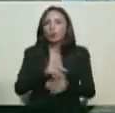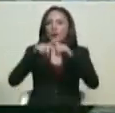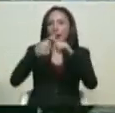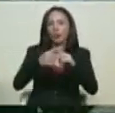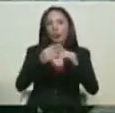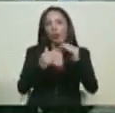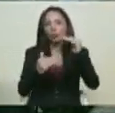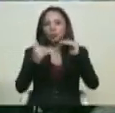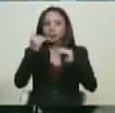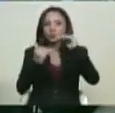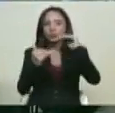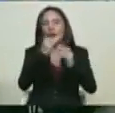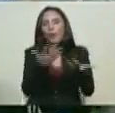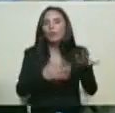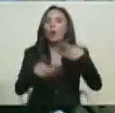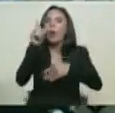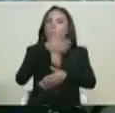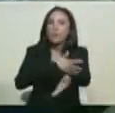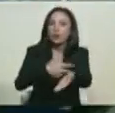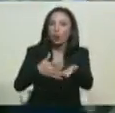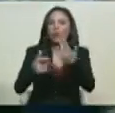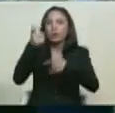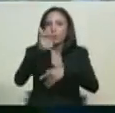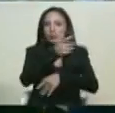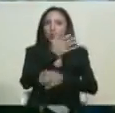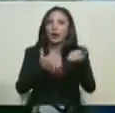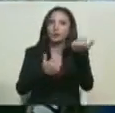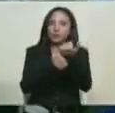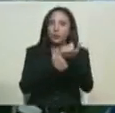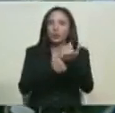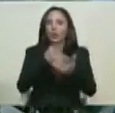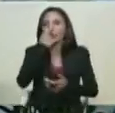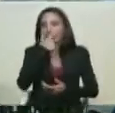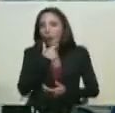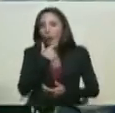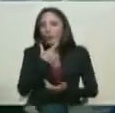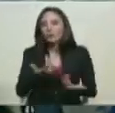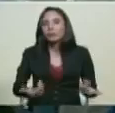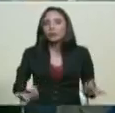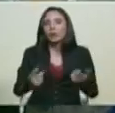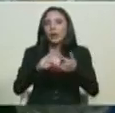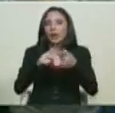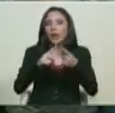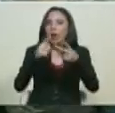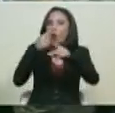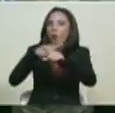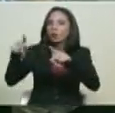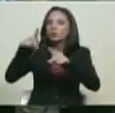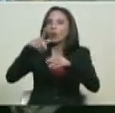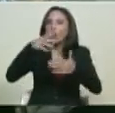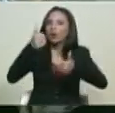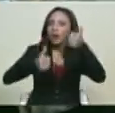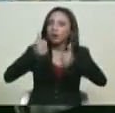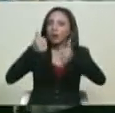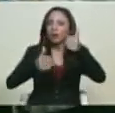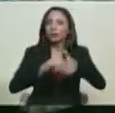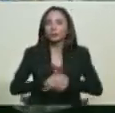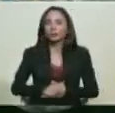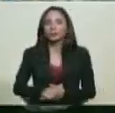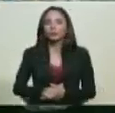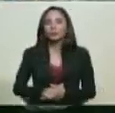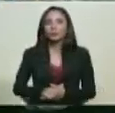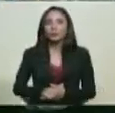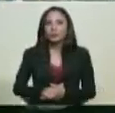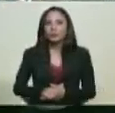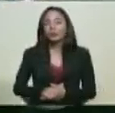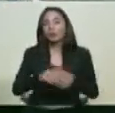más de 1 millón de votos el día de hoy en esta faena histórica,